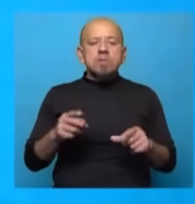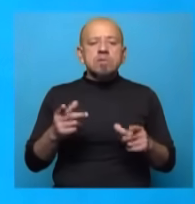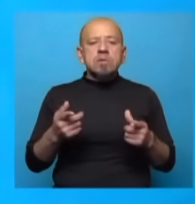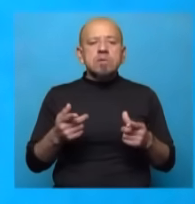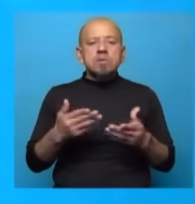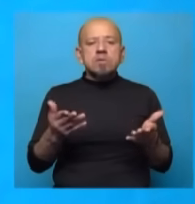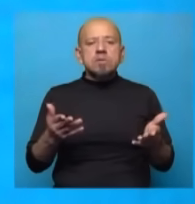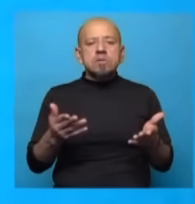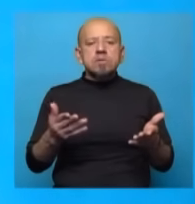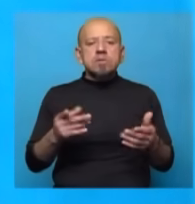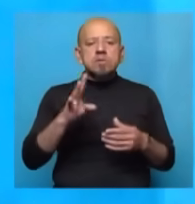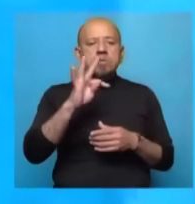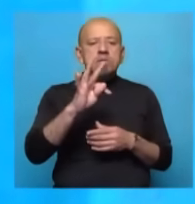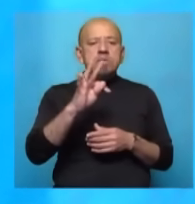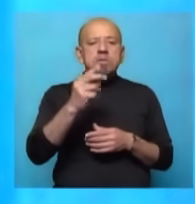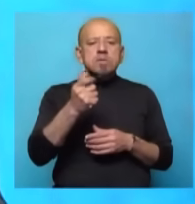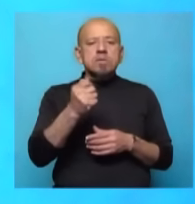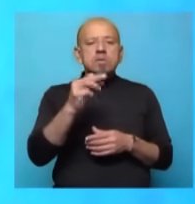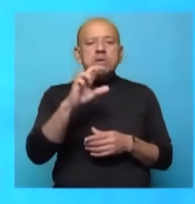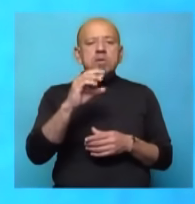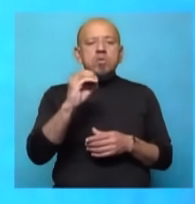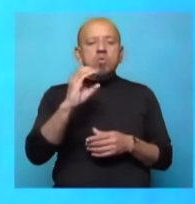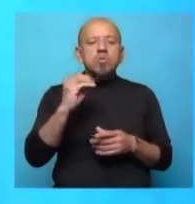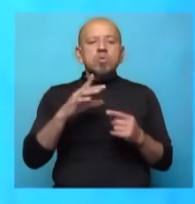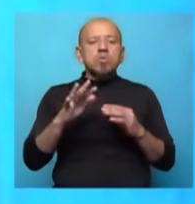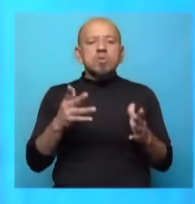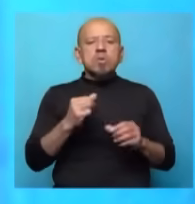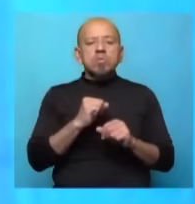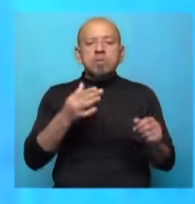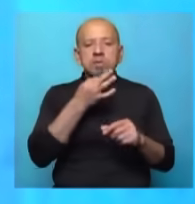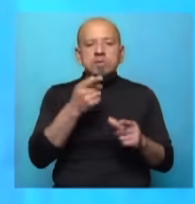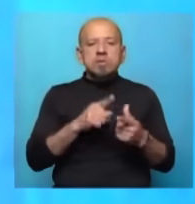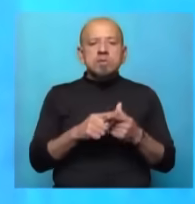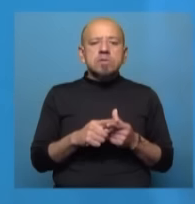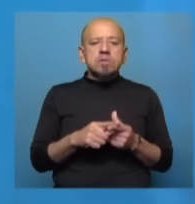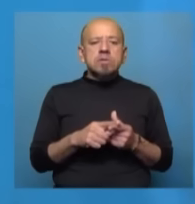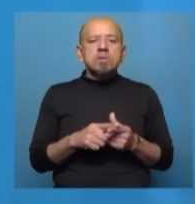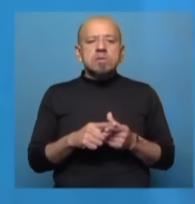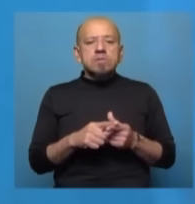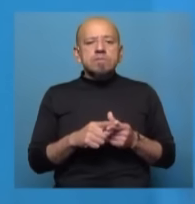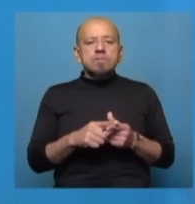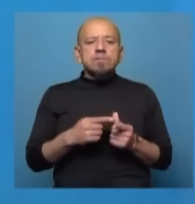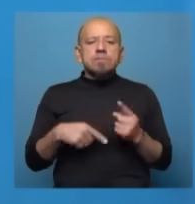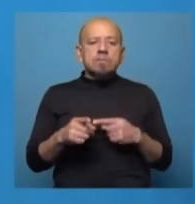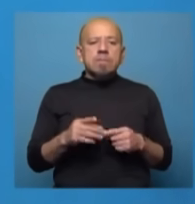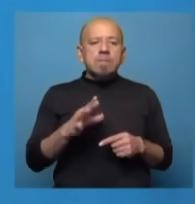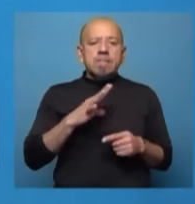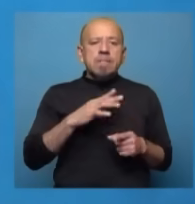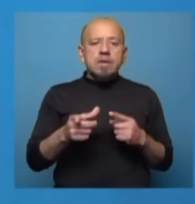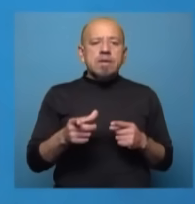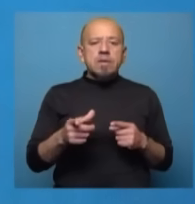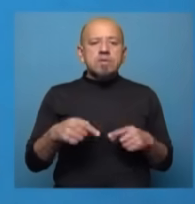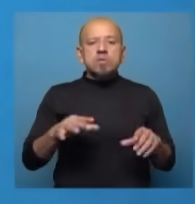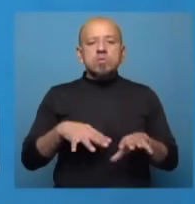formalización taroco director del nos puedes decir en este momento audiencia porque había asumido este